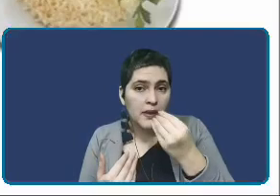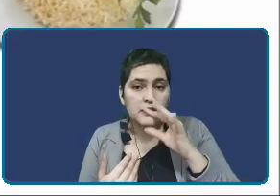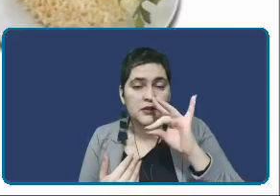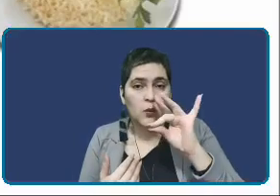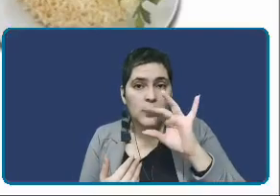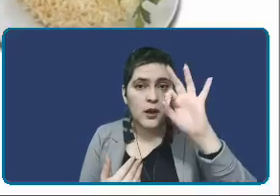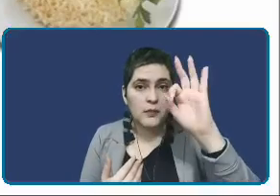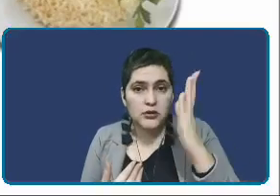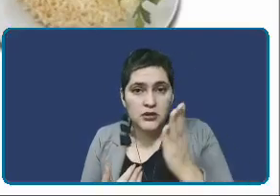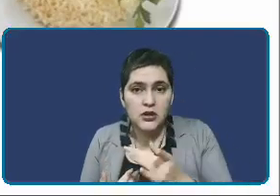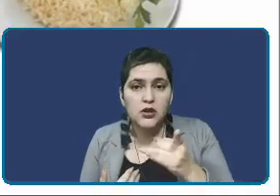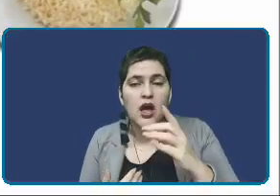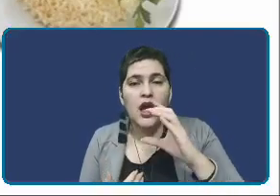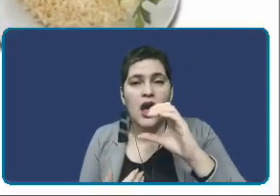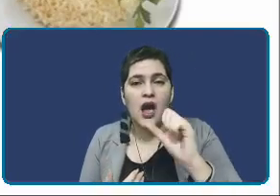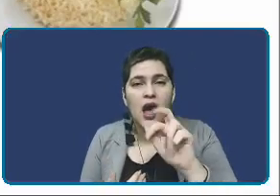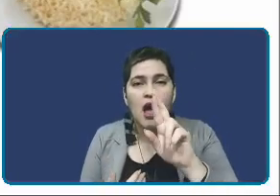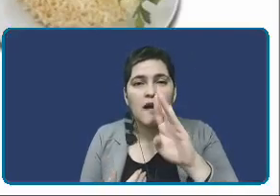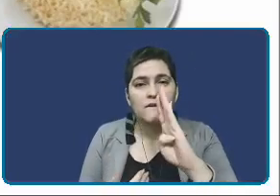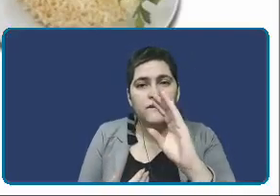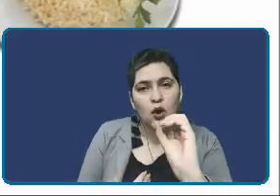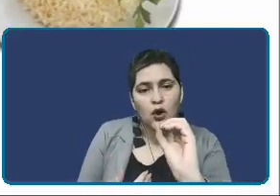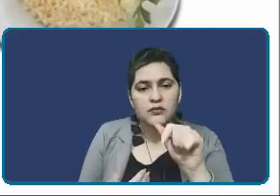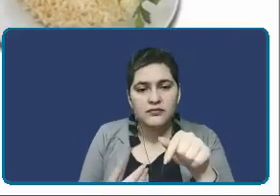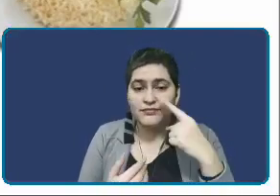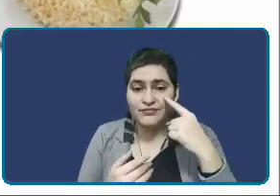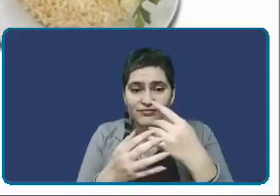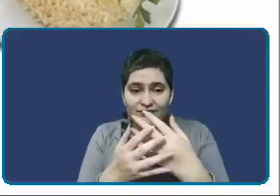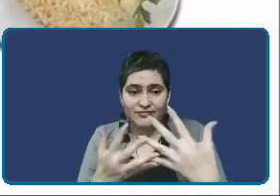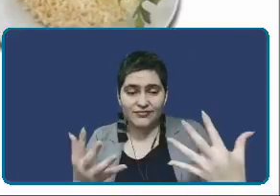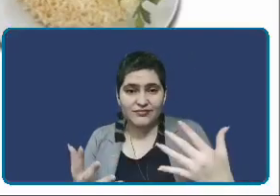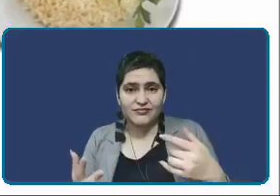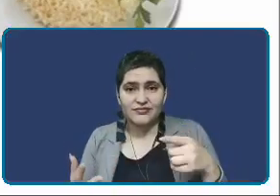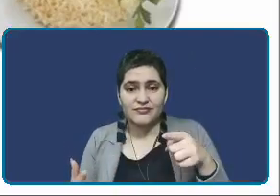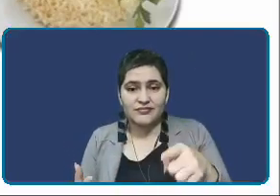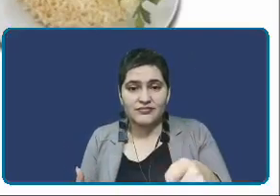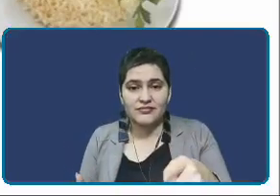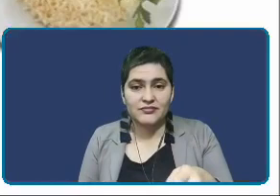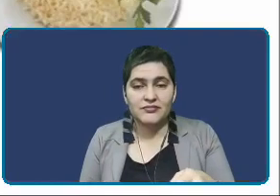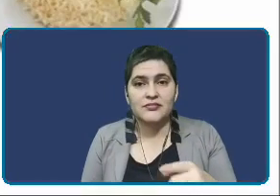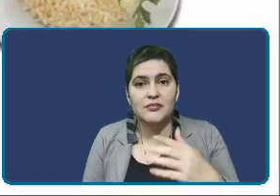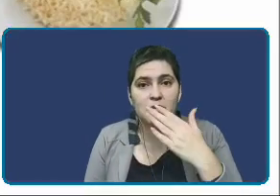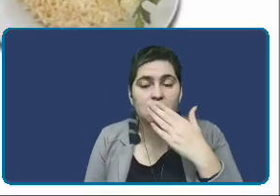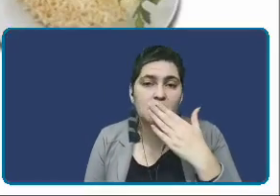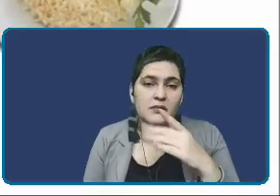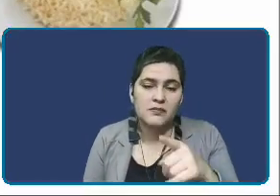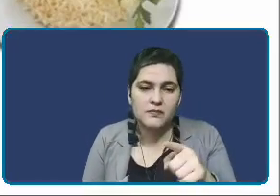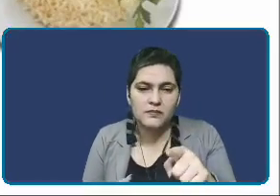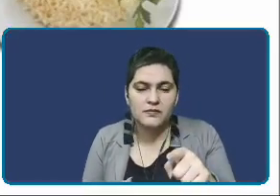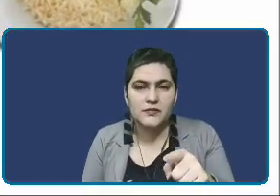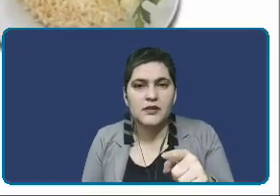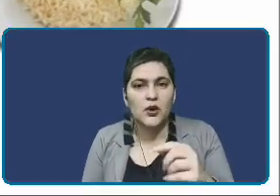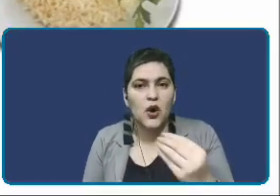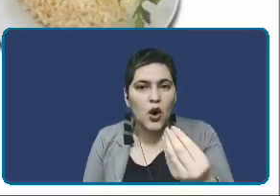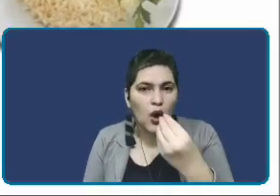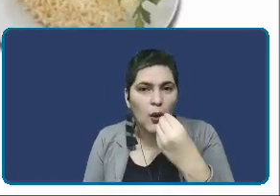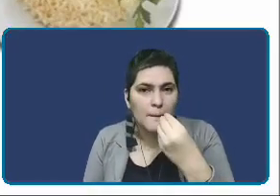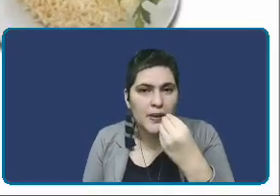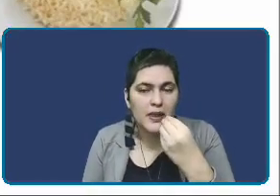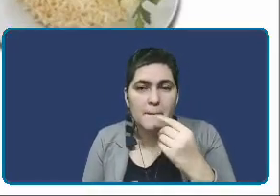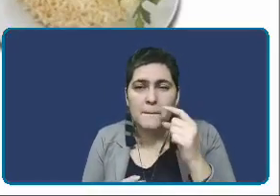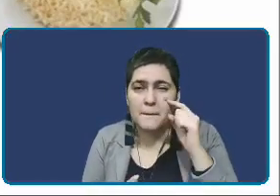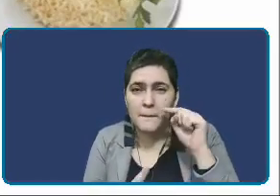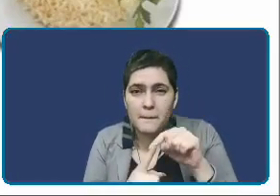están puestos ahí que ustedes están mirando en la pantalla son lo que nosotros decimos los carbohidratos. Pero tengo que comer fundamentalmente los